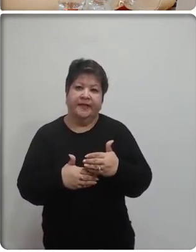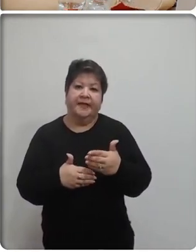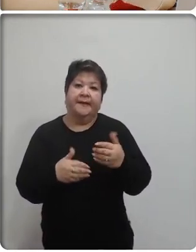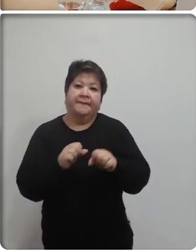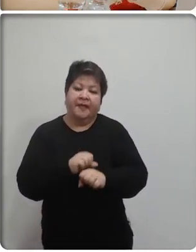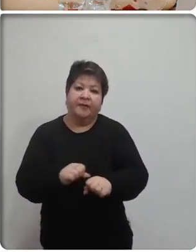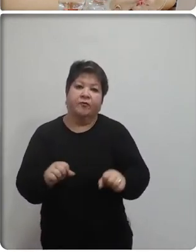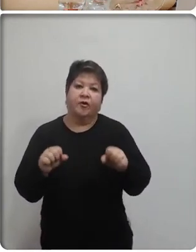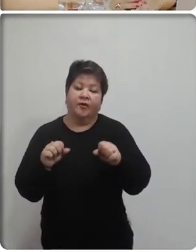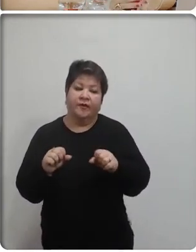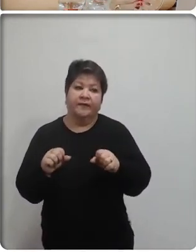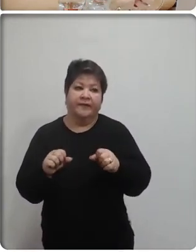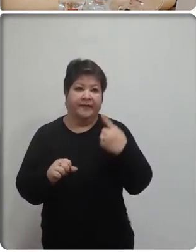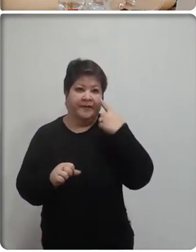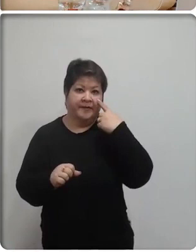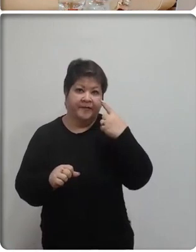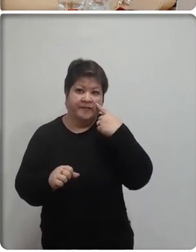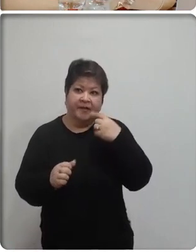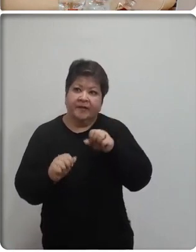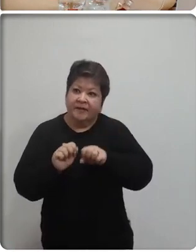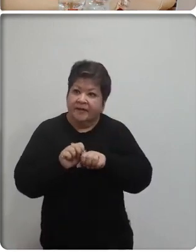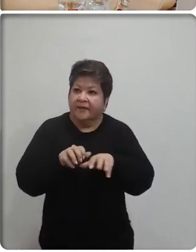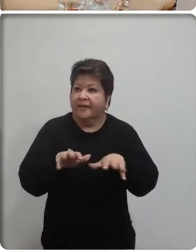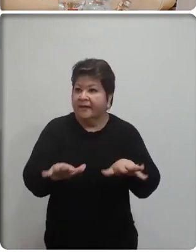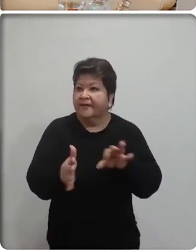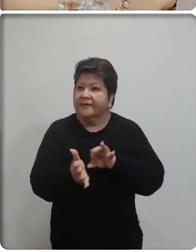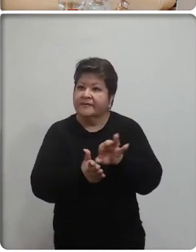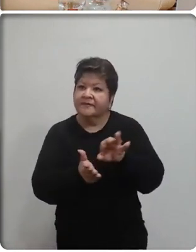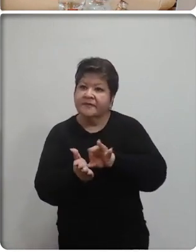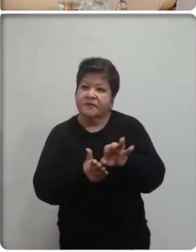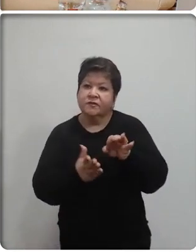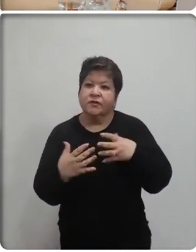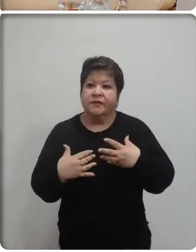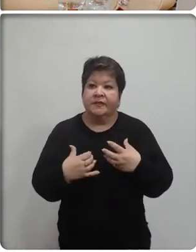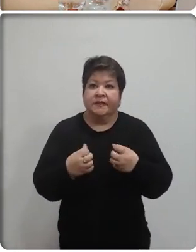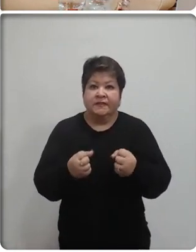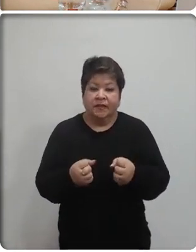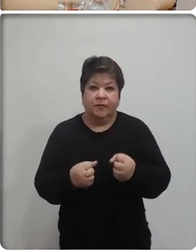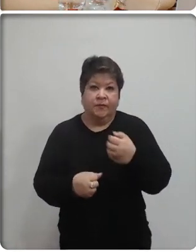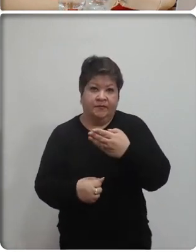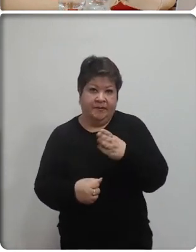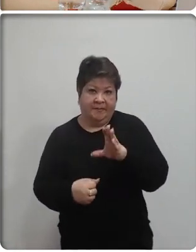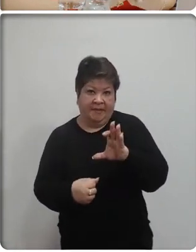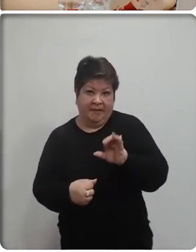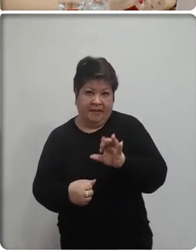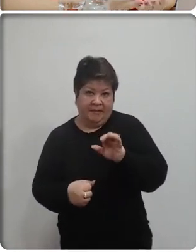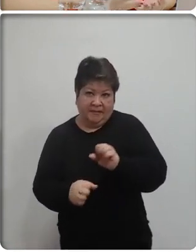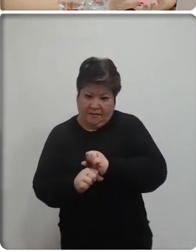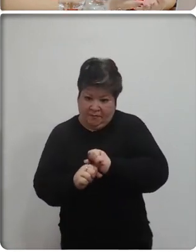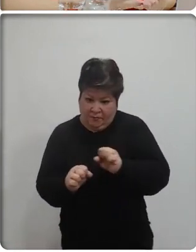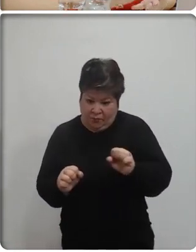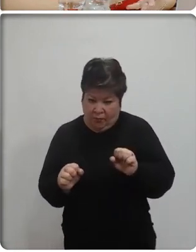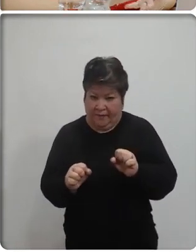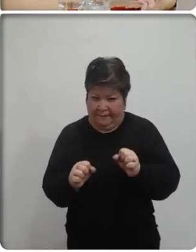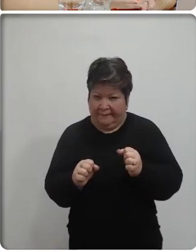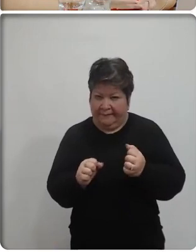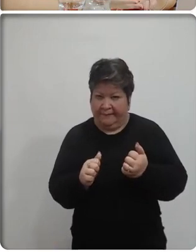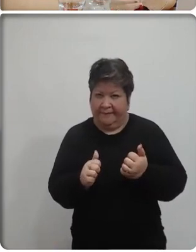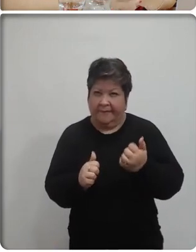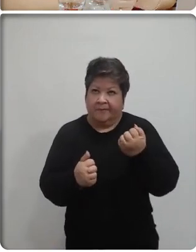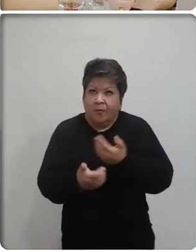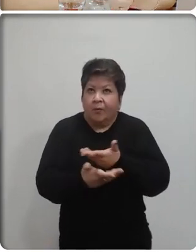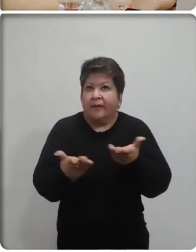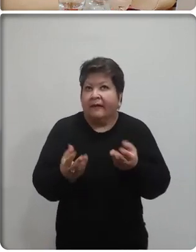de efectores del país y la red de servicios de salud, si bien desde el BPS podemos llegar a dar una idea al IEX de lo que hay a